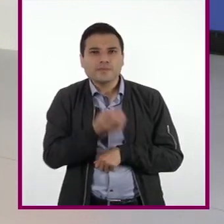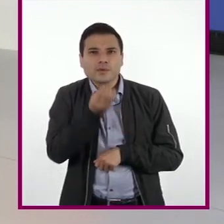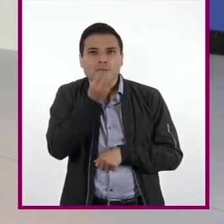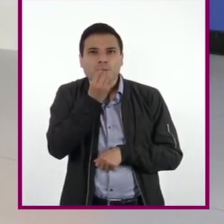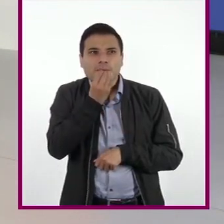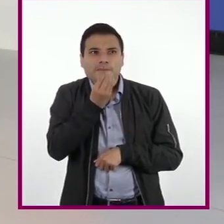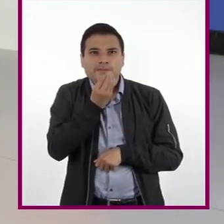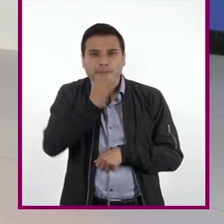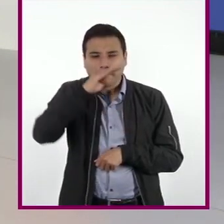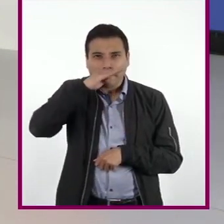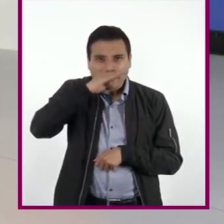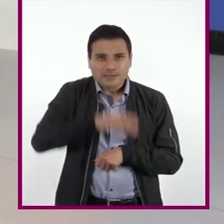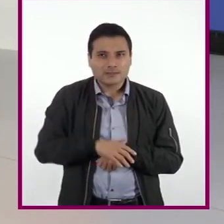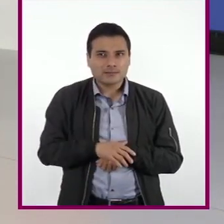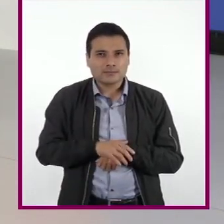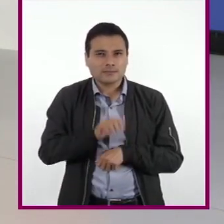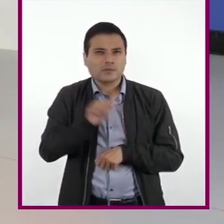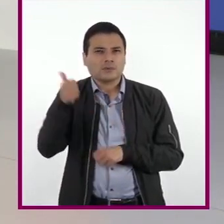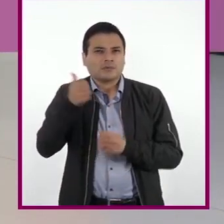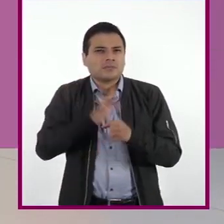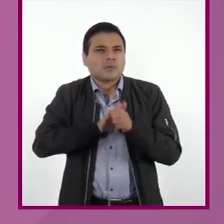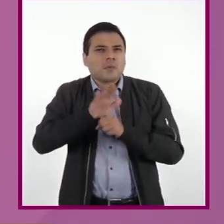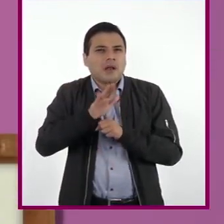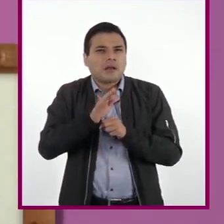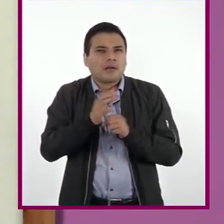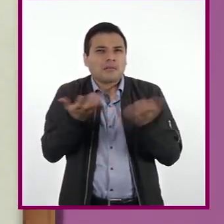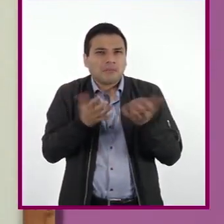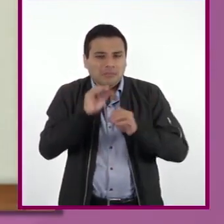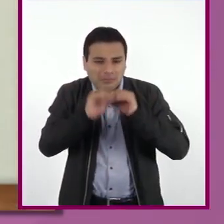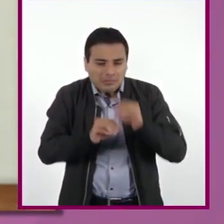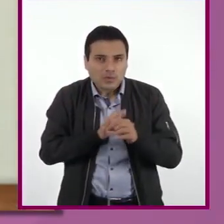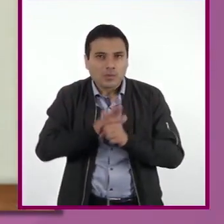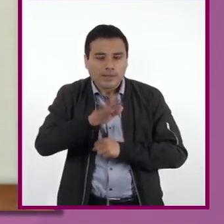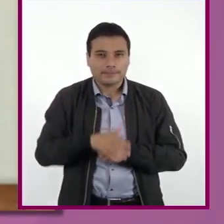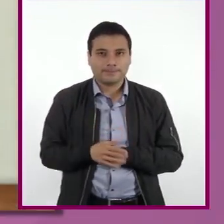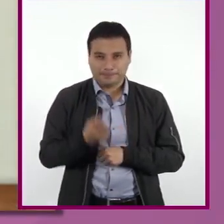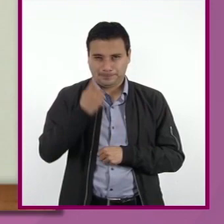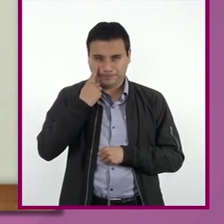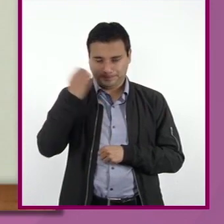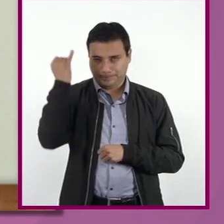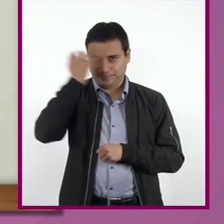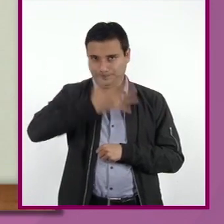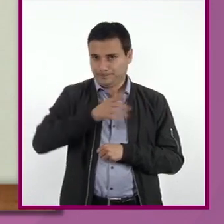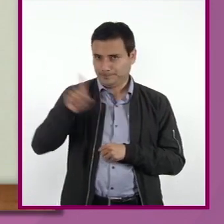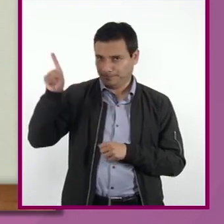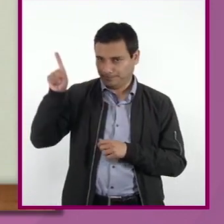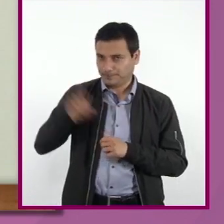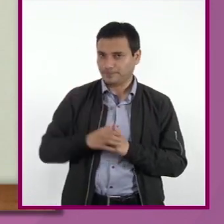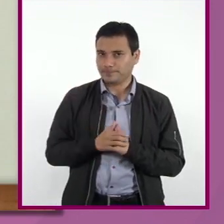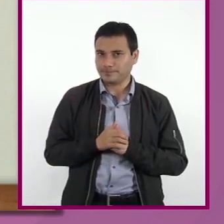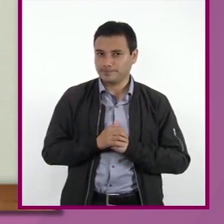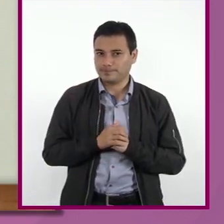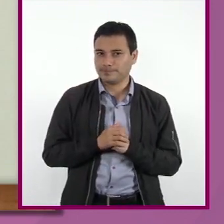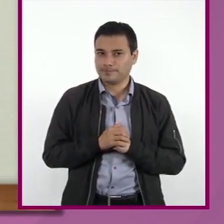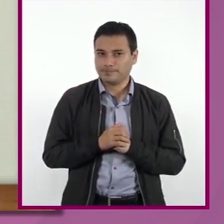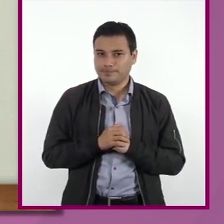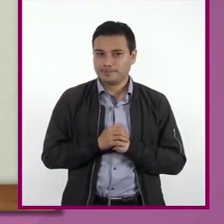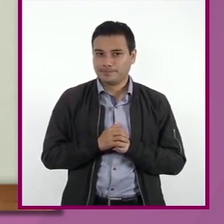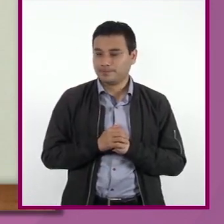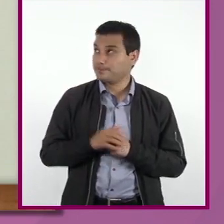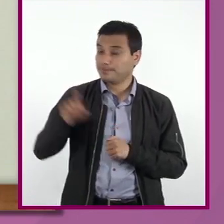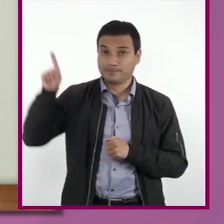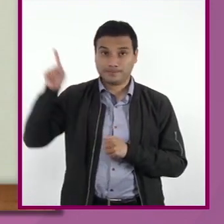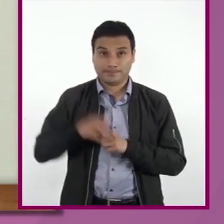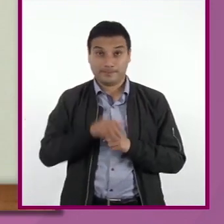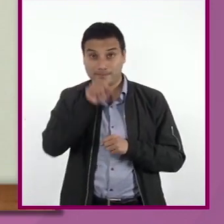maíz, aporta la milpa mexicana? Veamos la siguiente imagen. Observen que uno de los alimentos es el